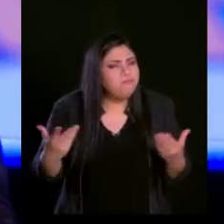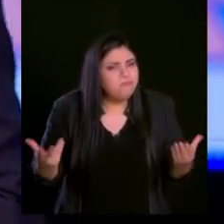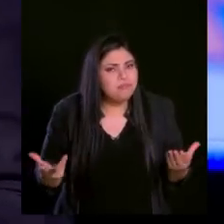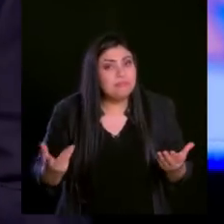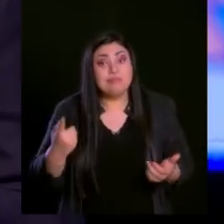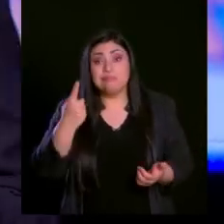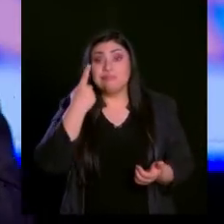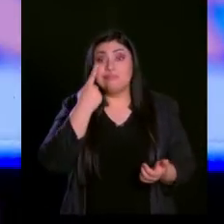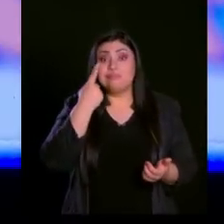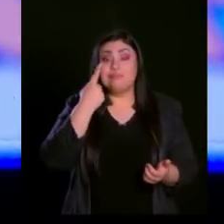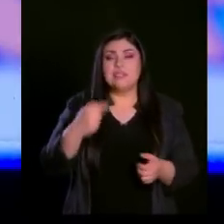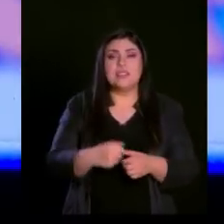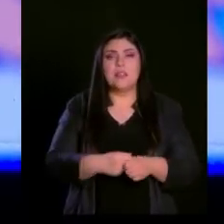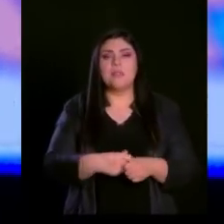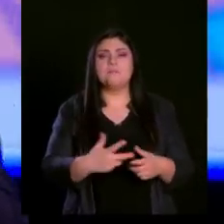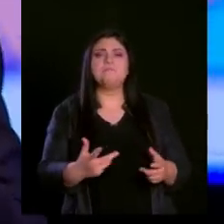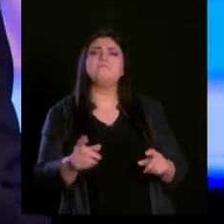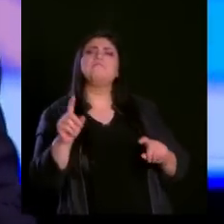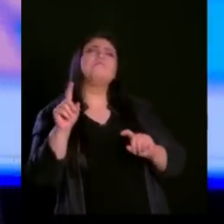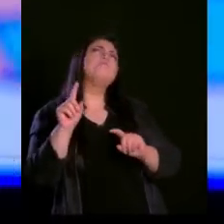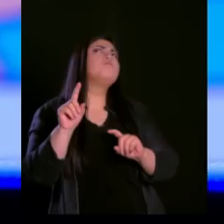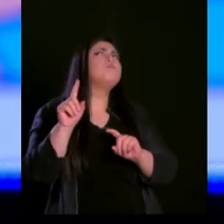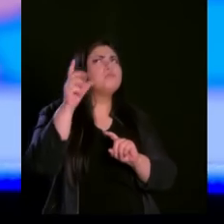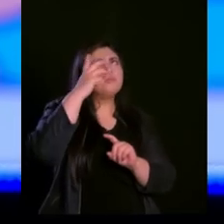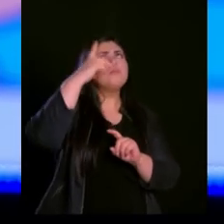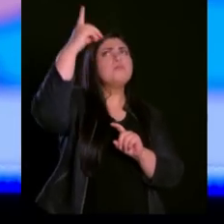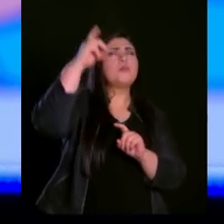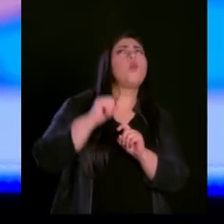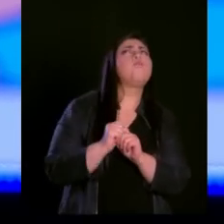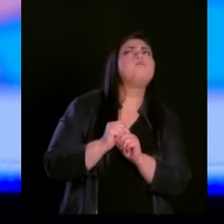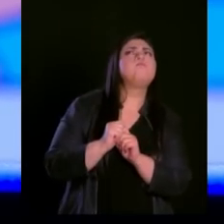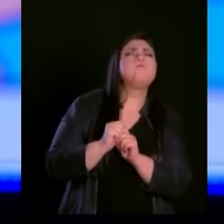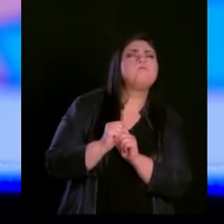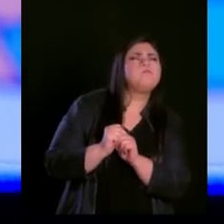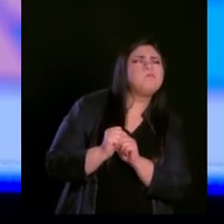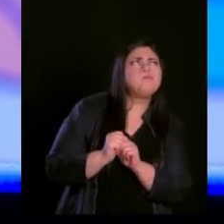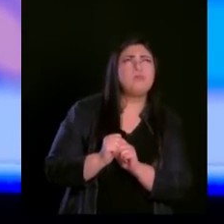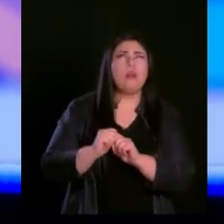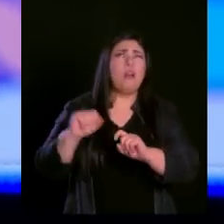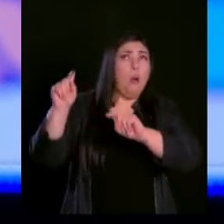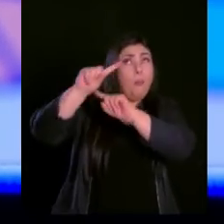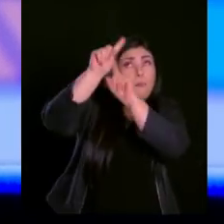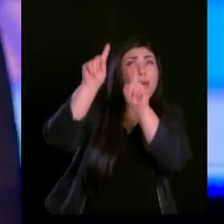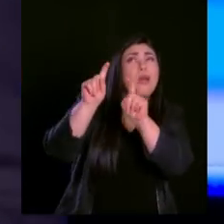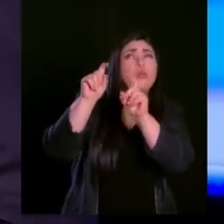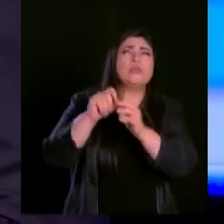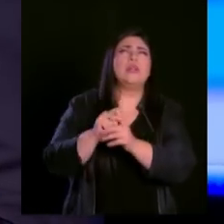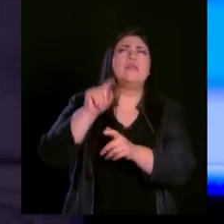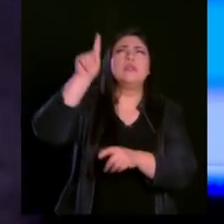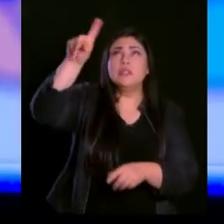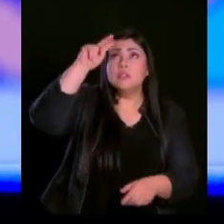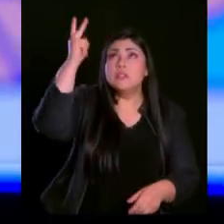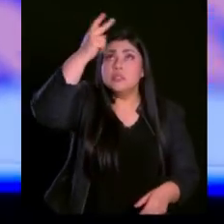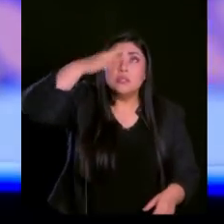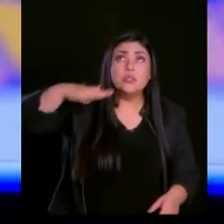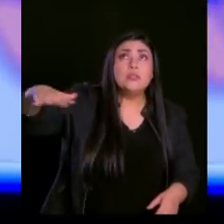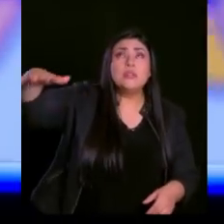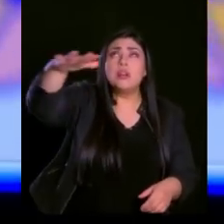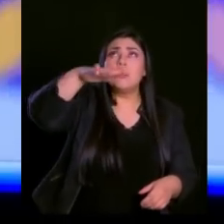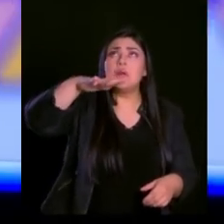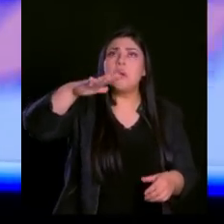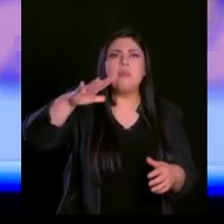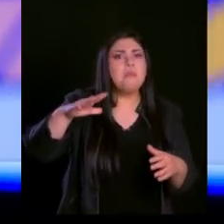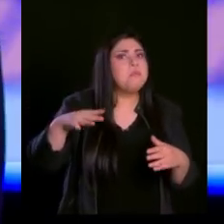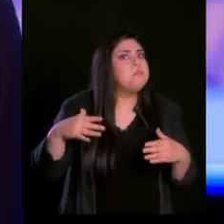es como una pregunta señor Cómo se vive en tu reino Cómo se